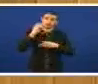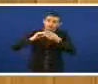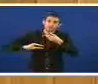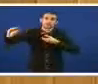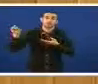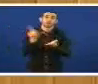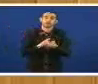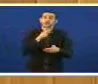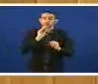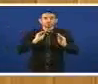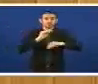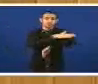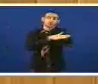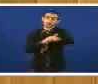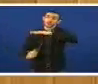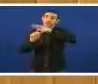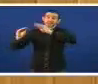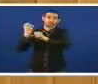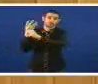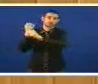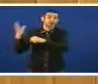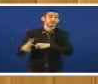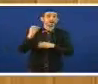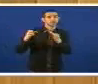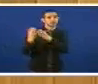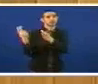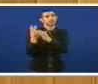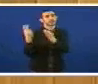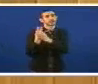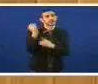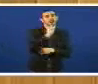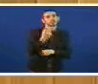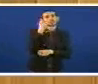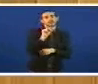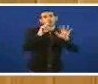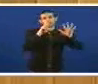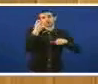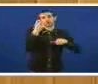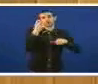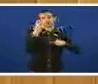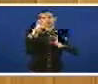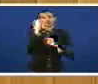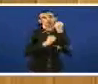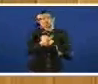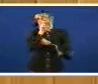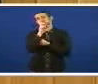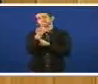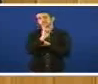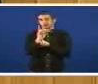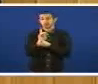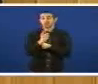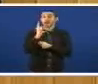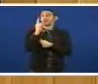previsións económicas do goberno central e do bipartito nos anos 2008 e 2009. Según, cunha ameaza de futuro.